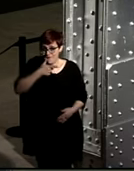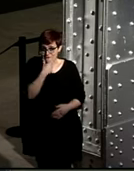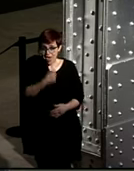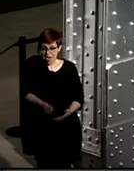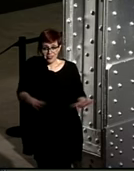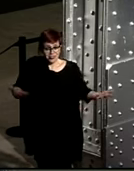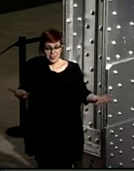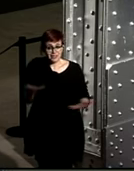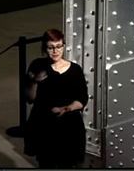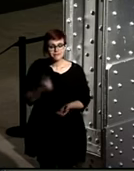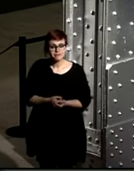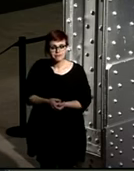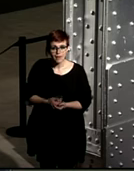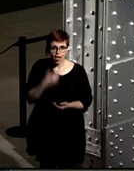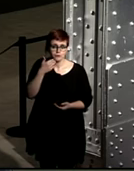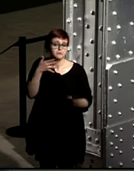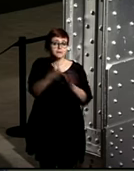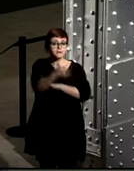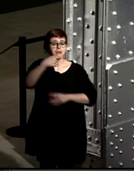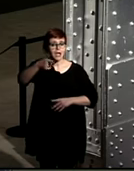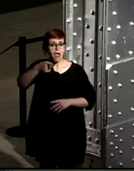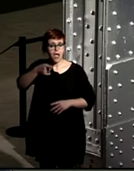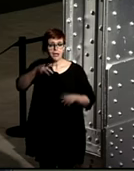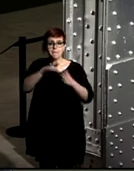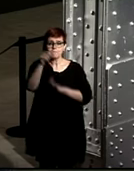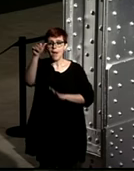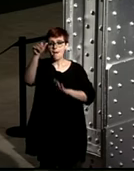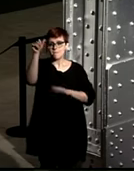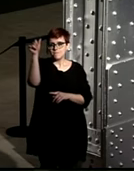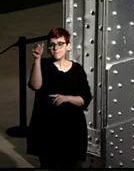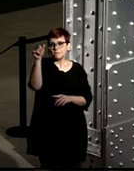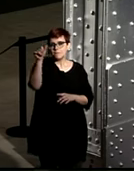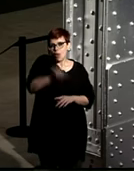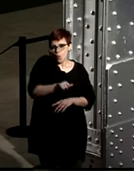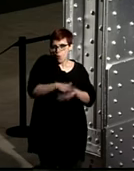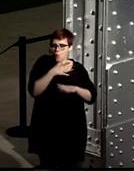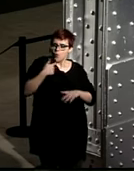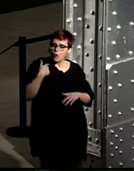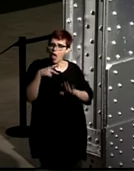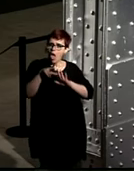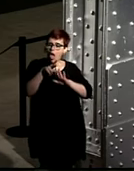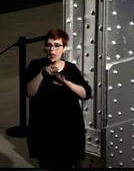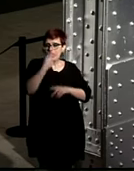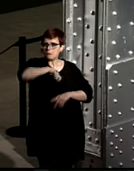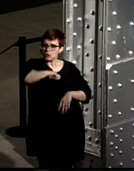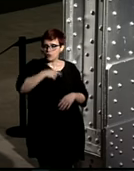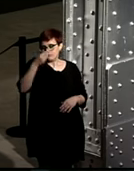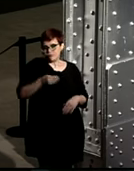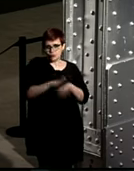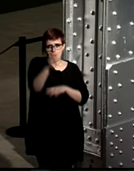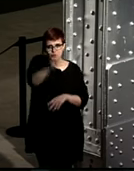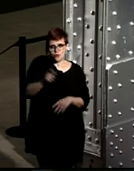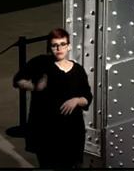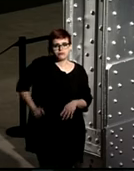y muy bien hecha. Algo sabremos hacer cuando las grandes películas del cine español tienen mucho que ver con la comedia. Los grandes maestros,